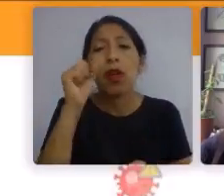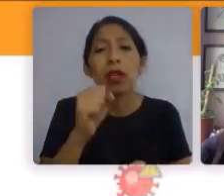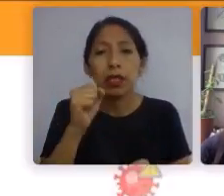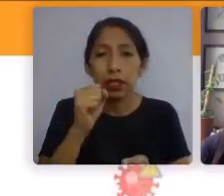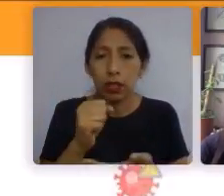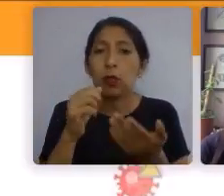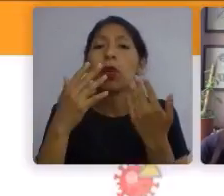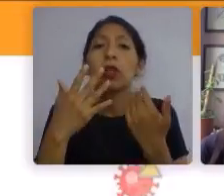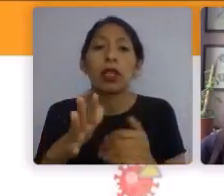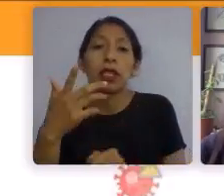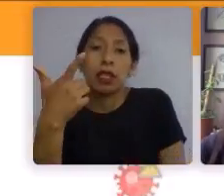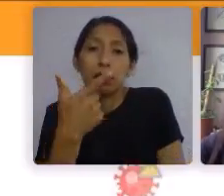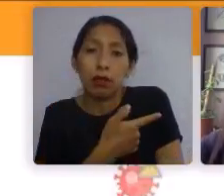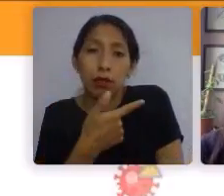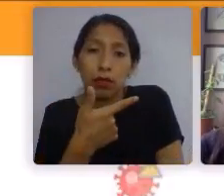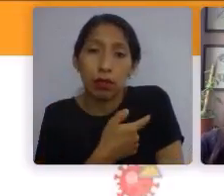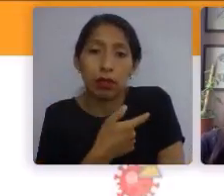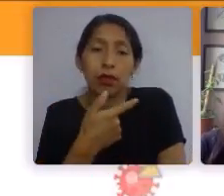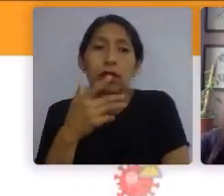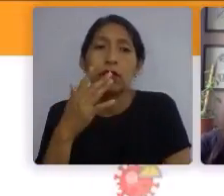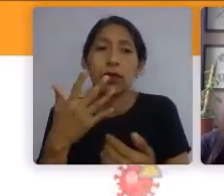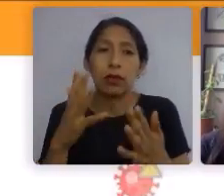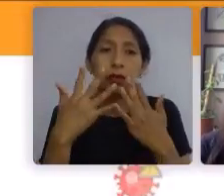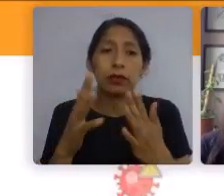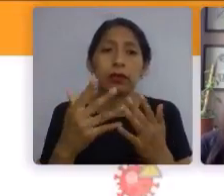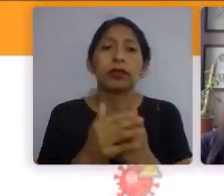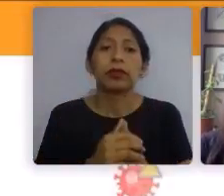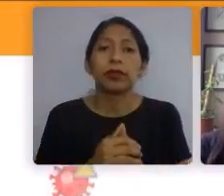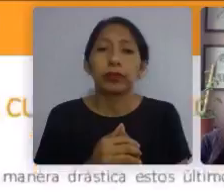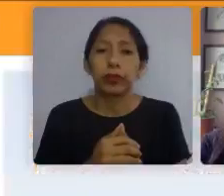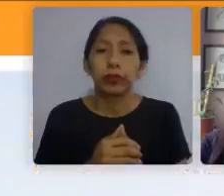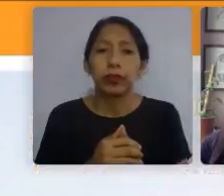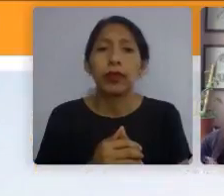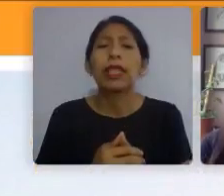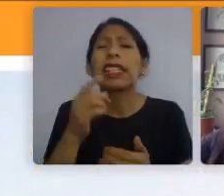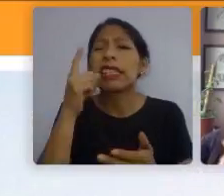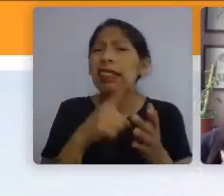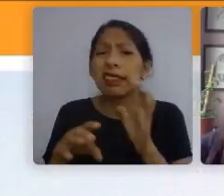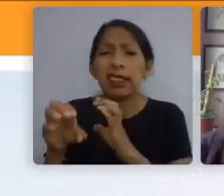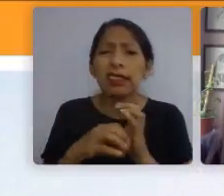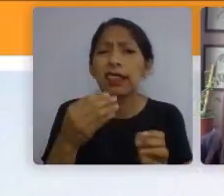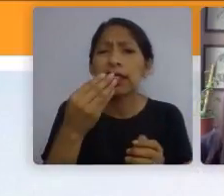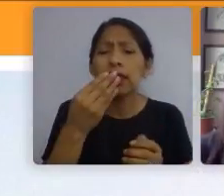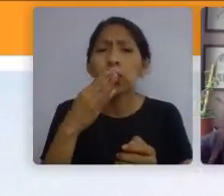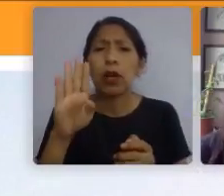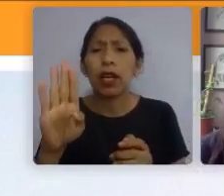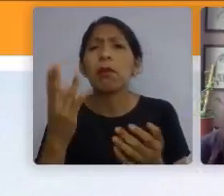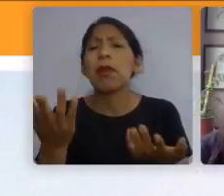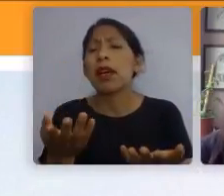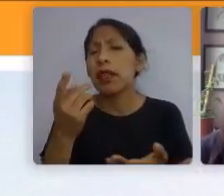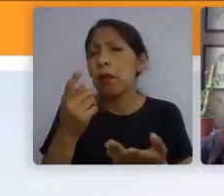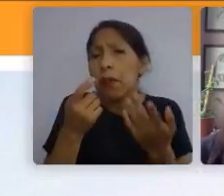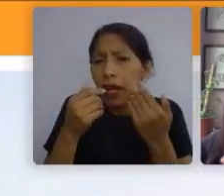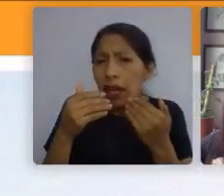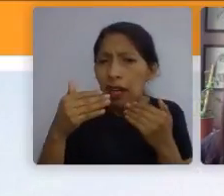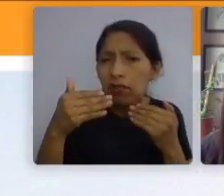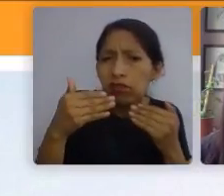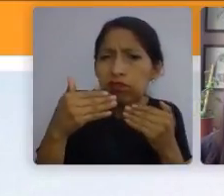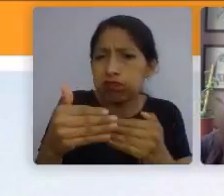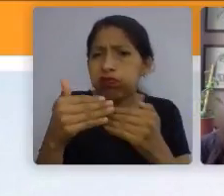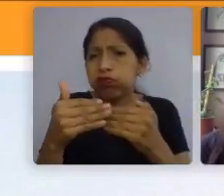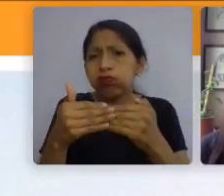la aplicación de la vacunación. ¿Qué está haciendo Alemania un poco para tratar de frenar eso? Vemos que